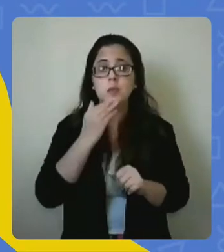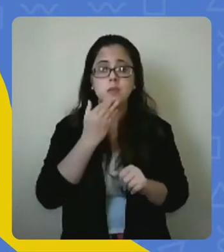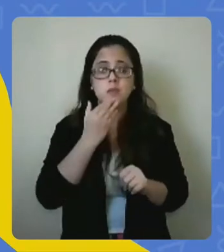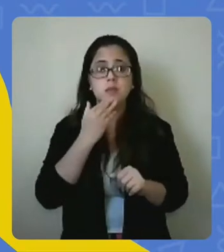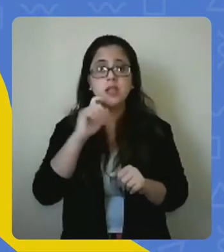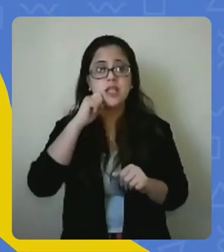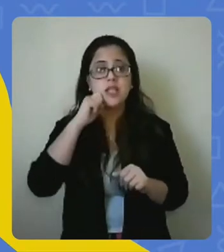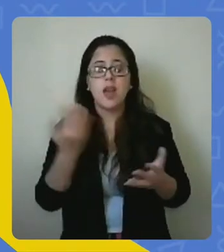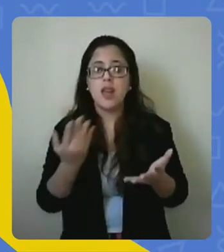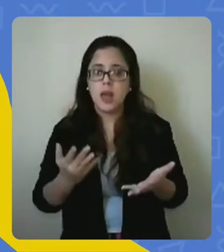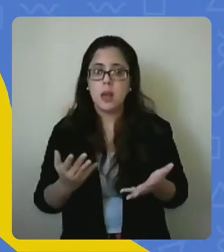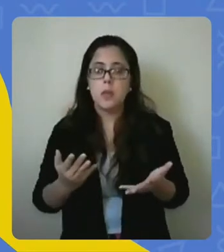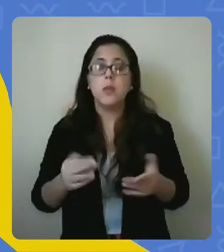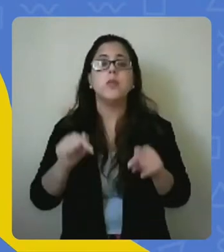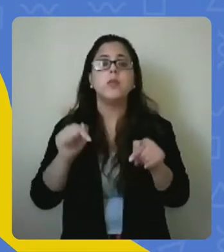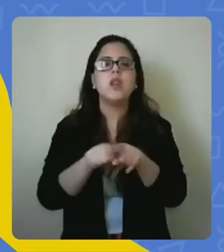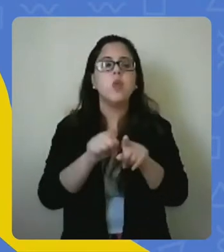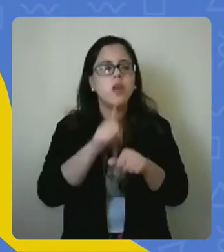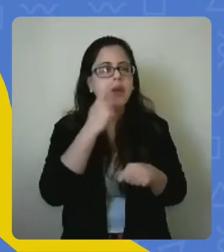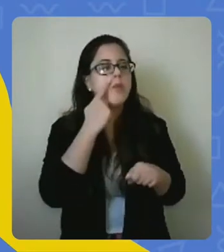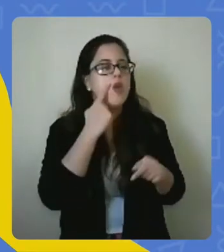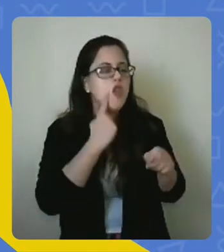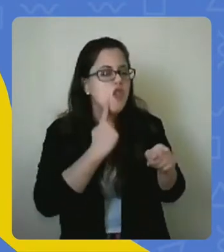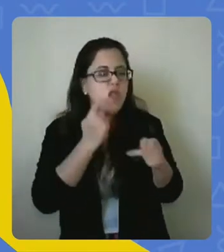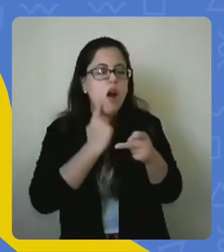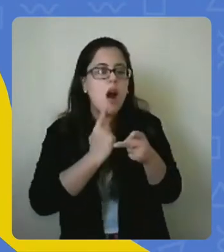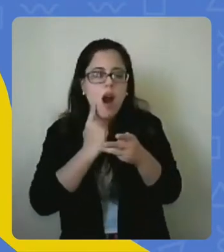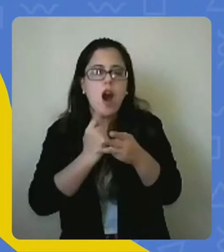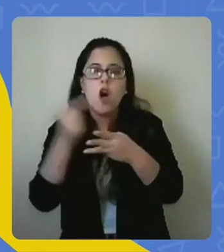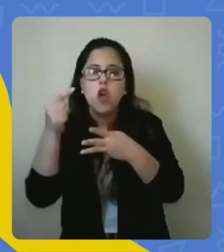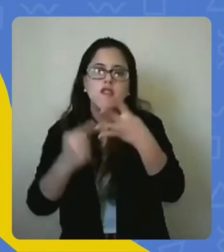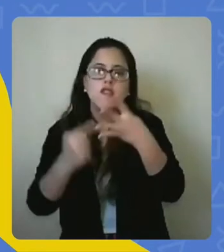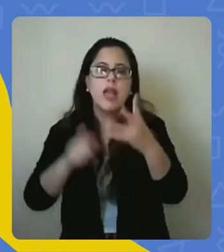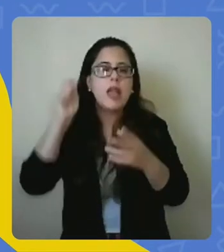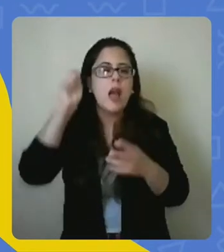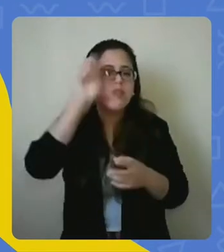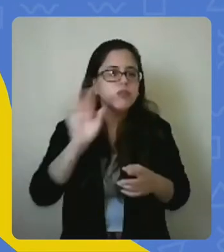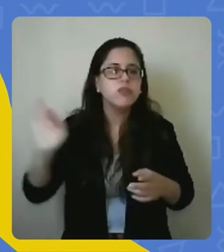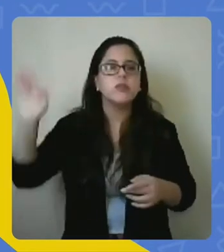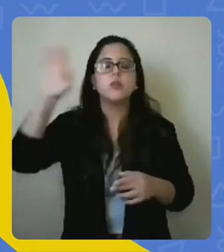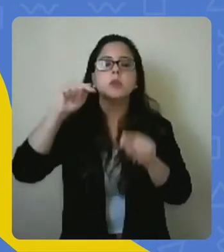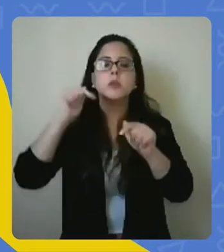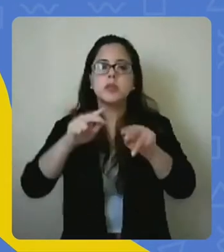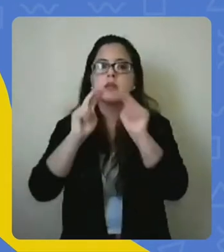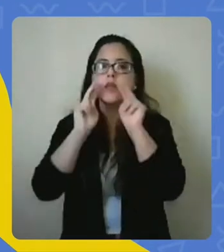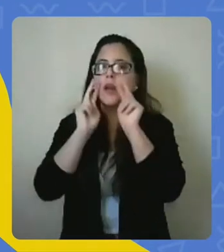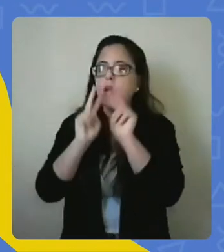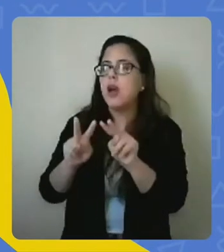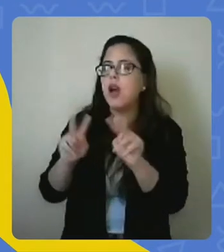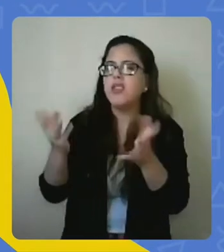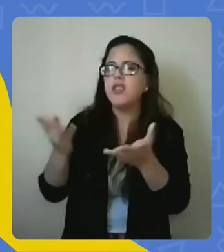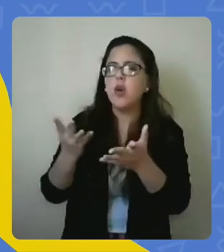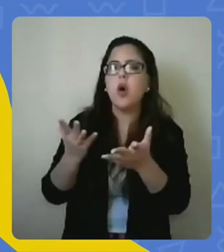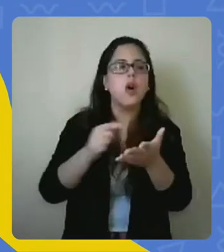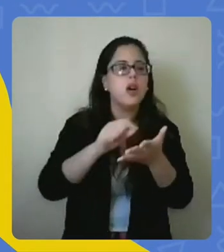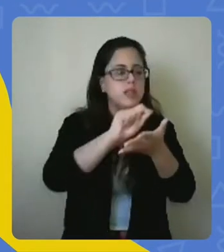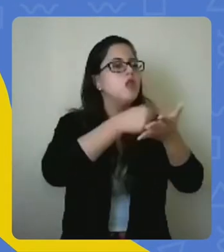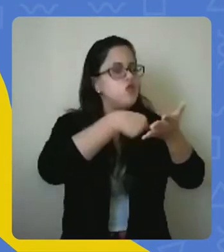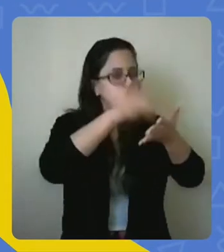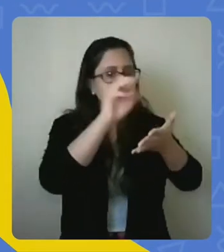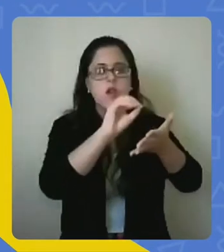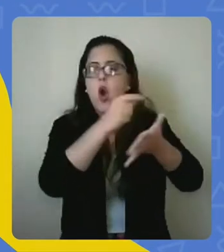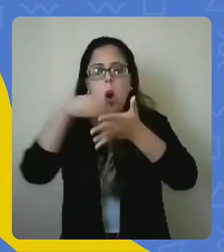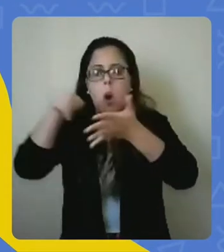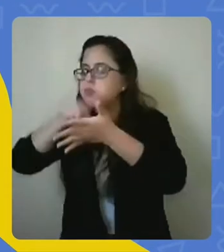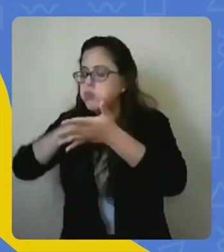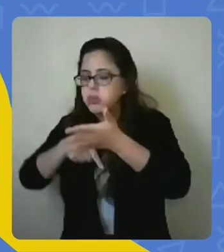significa que van probando distintas hipótesis, y de esta manera van viendo qué es lo que sirve, qué es lo que no, y todo esto